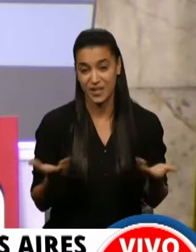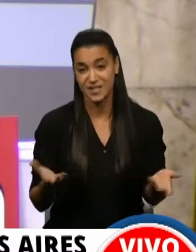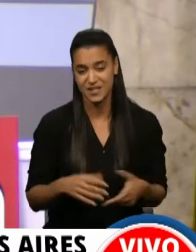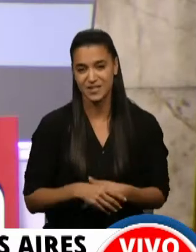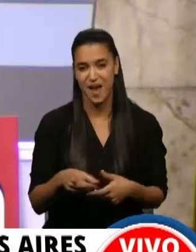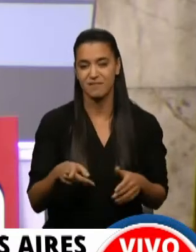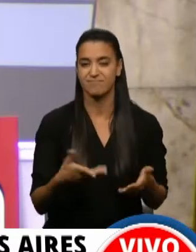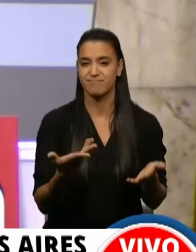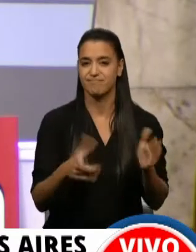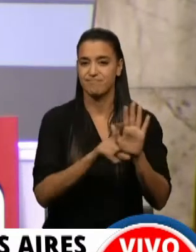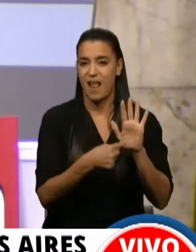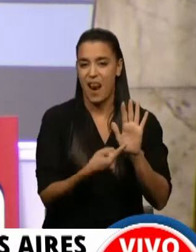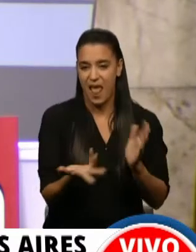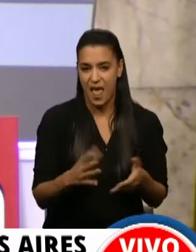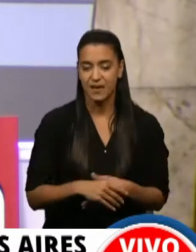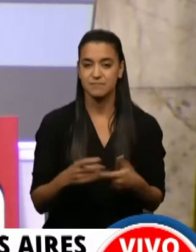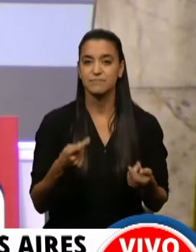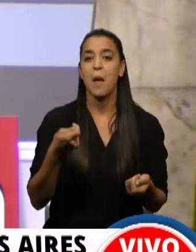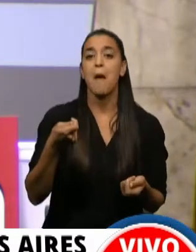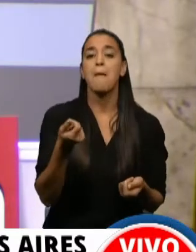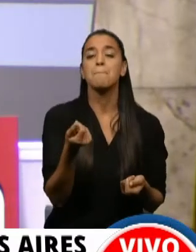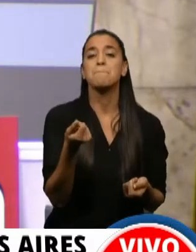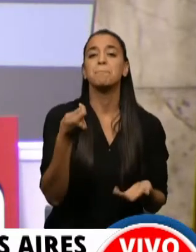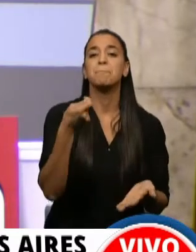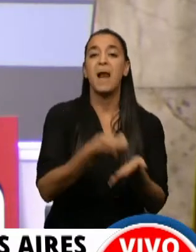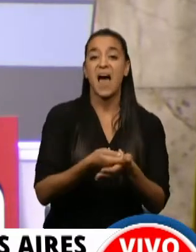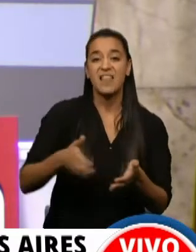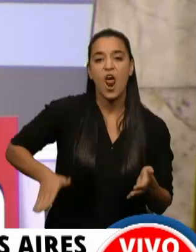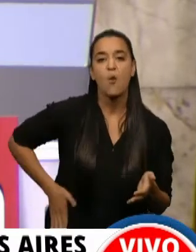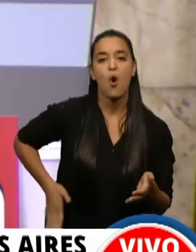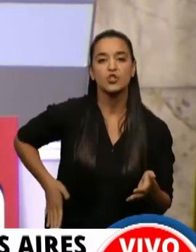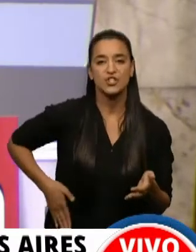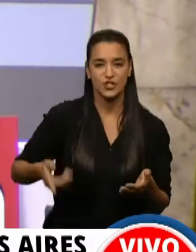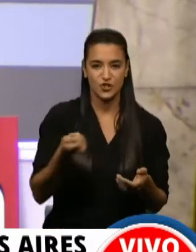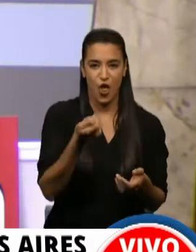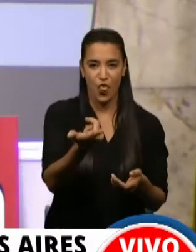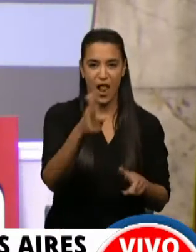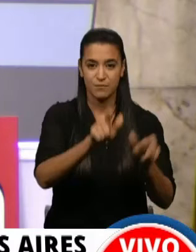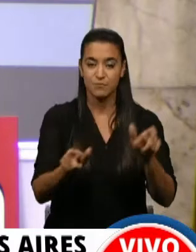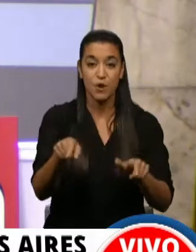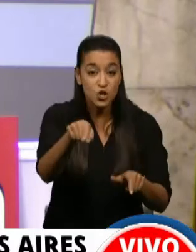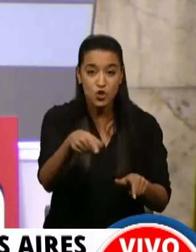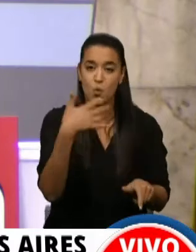efectivamente, esta medida, que se le está poniendo plata en el bolsillo de la gente. No es cierto.